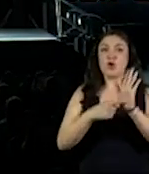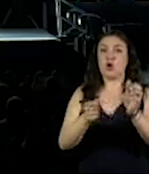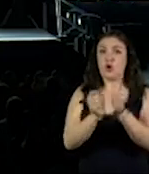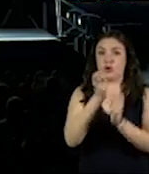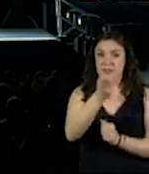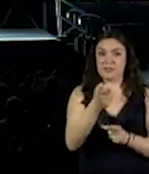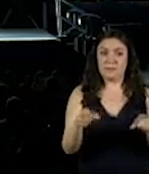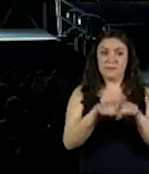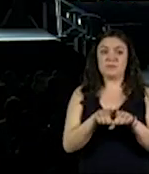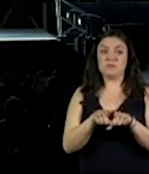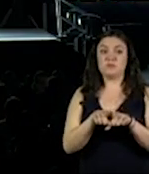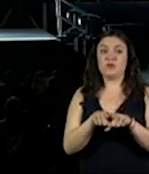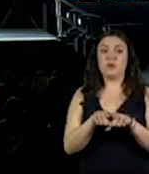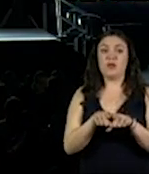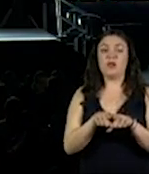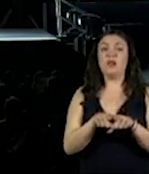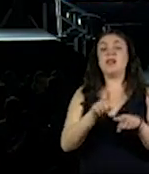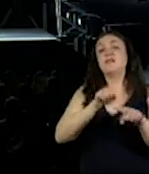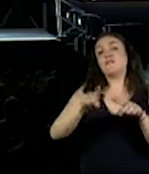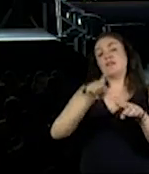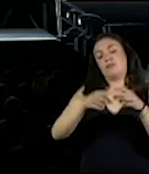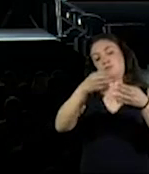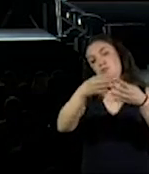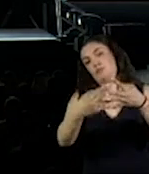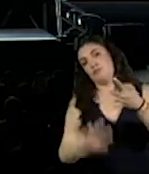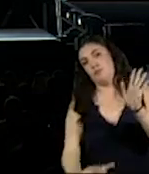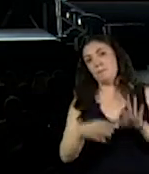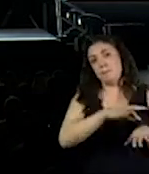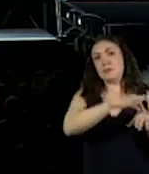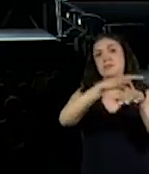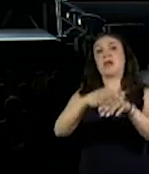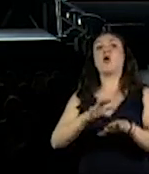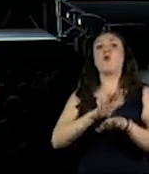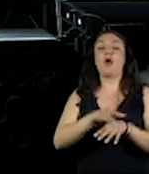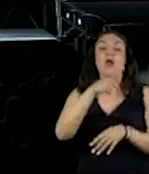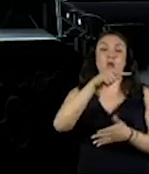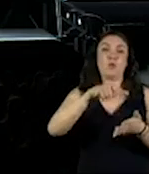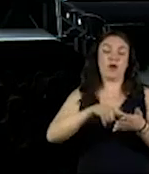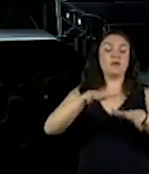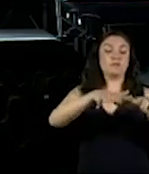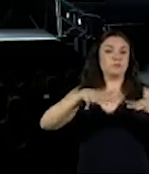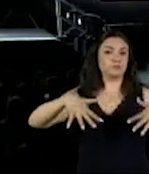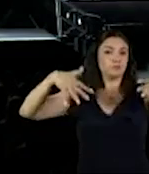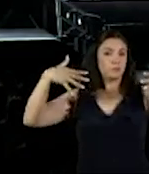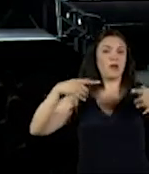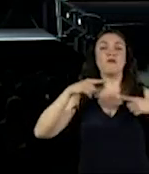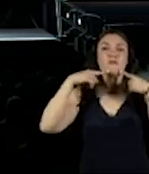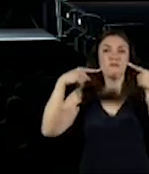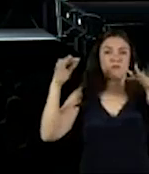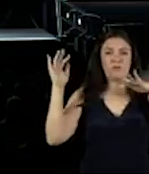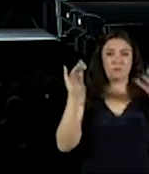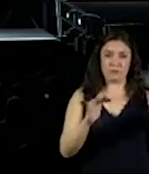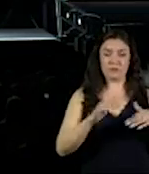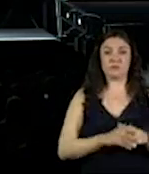mismo la serie de presentaciones que serán parte del foro de las estrellas en